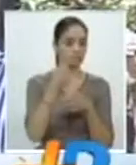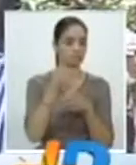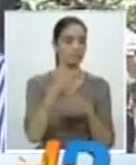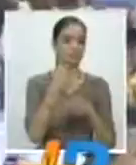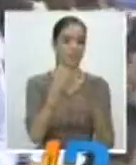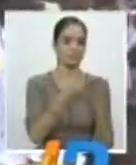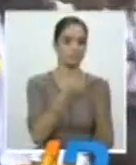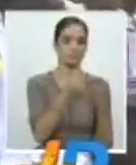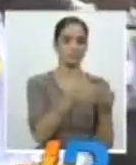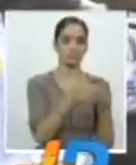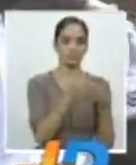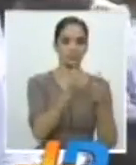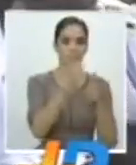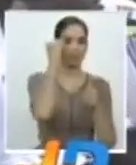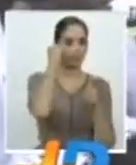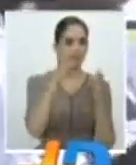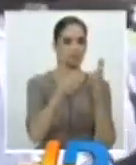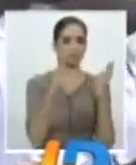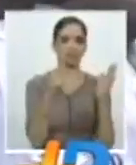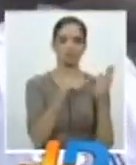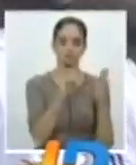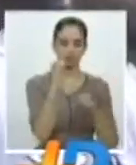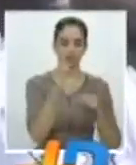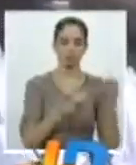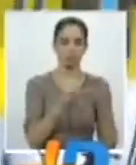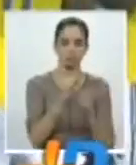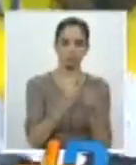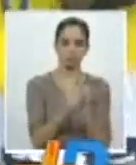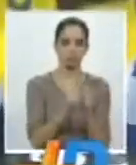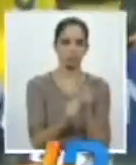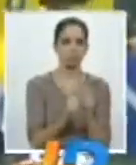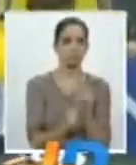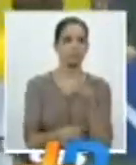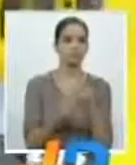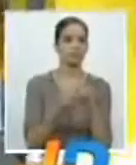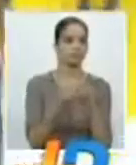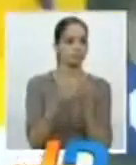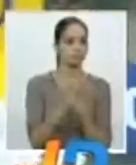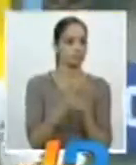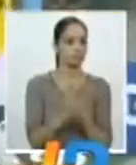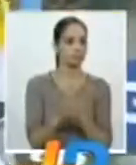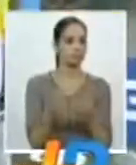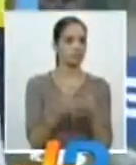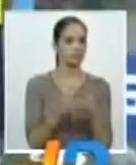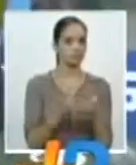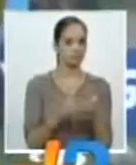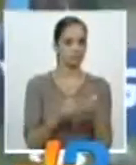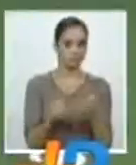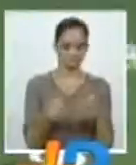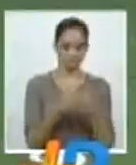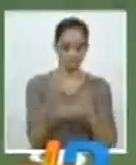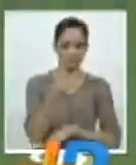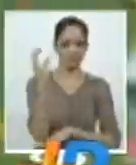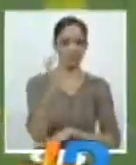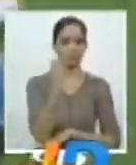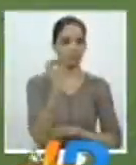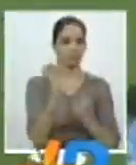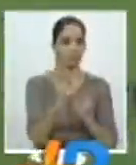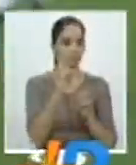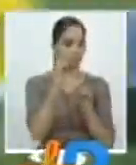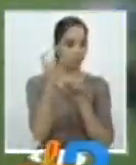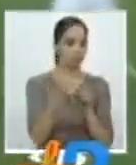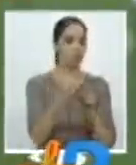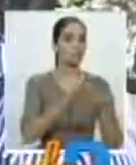apartándome de que soy colombiano, pero tiene toda la posibilidad para ganar. También habló del buen momento que vive el 10 de la selección y hoy considerado la figura de la cita